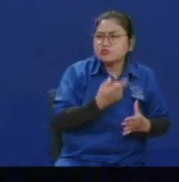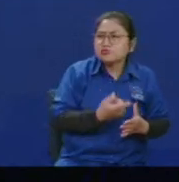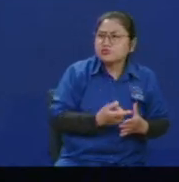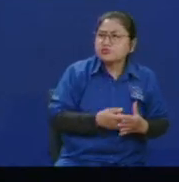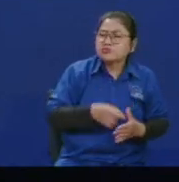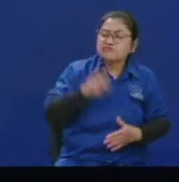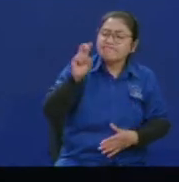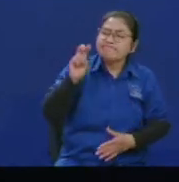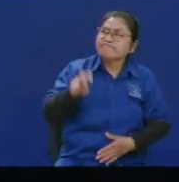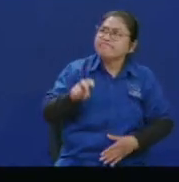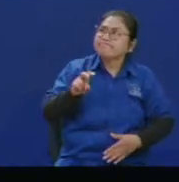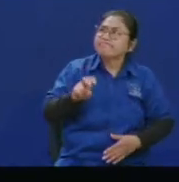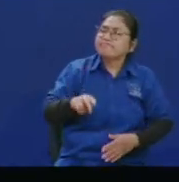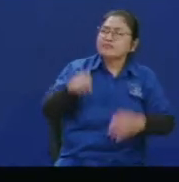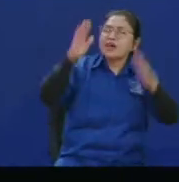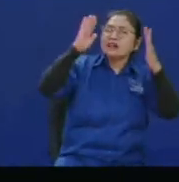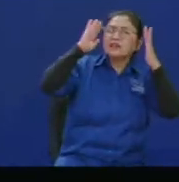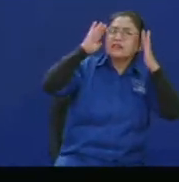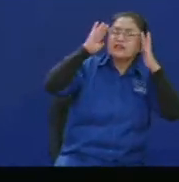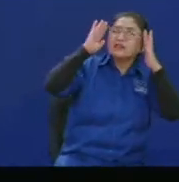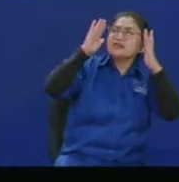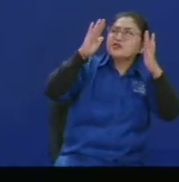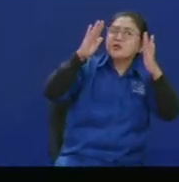necesitaba tanta atención.